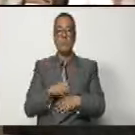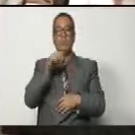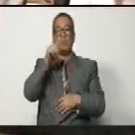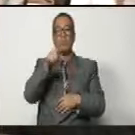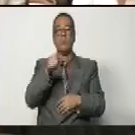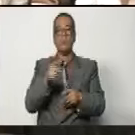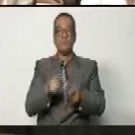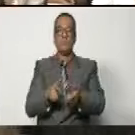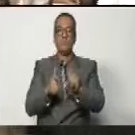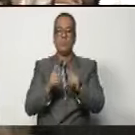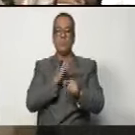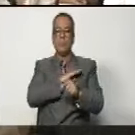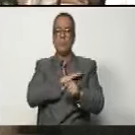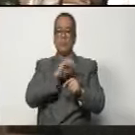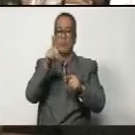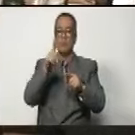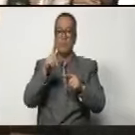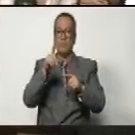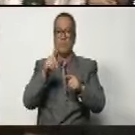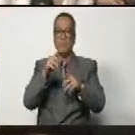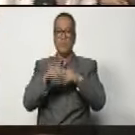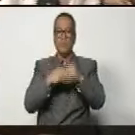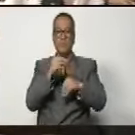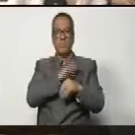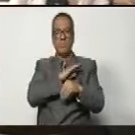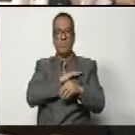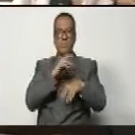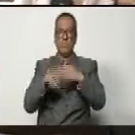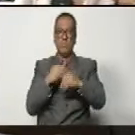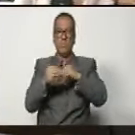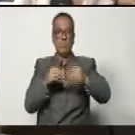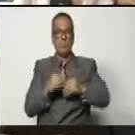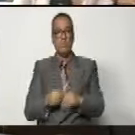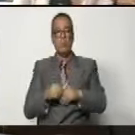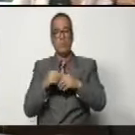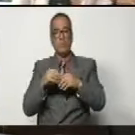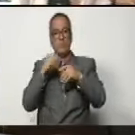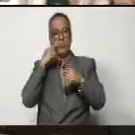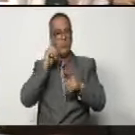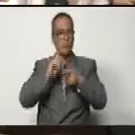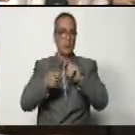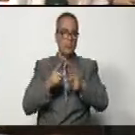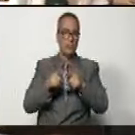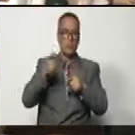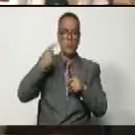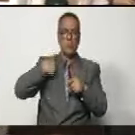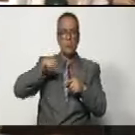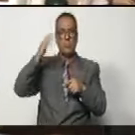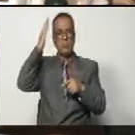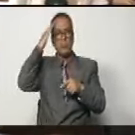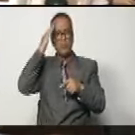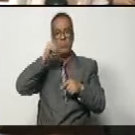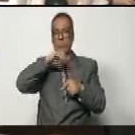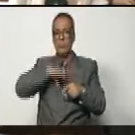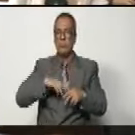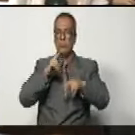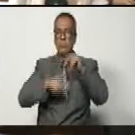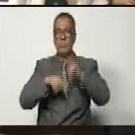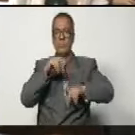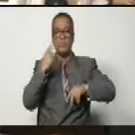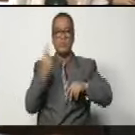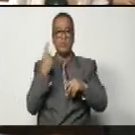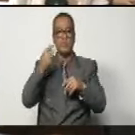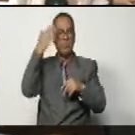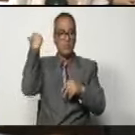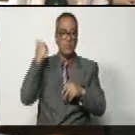esto me permite a mí, presidente, dos cosas, hacerlo, establecer una analogía, porque a veces tenemos la concepción de que la historia se queda solo en el